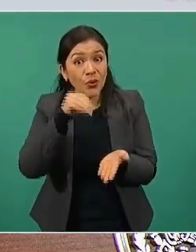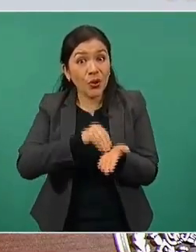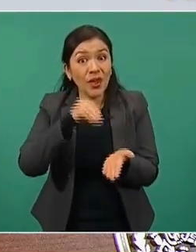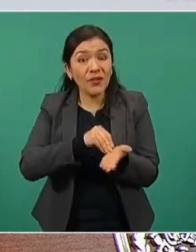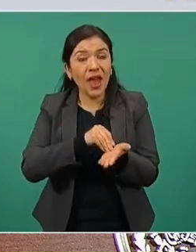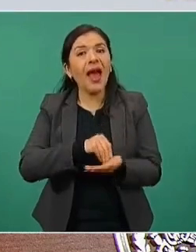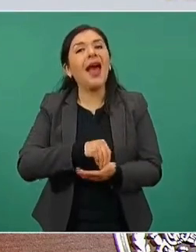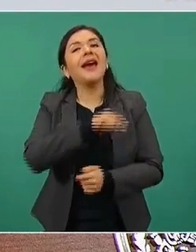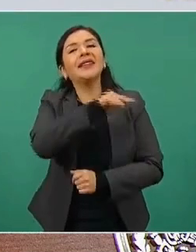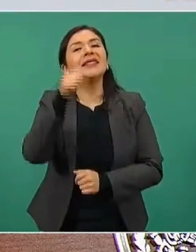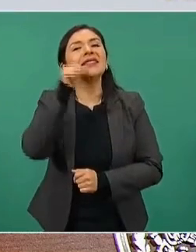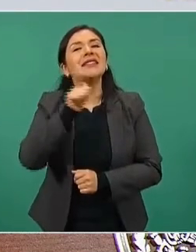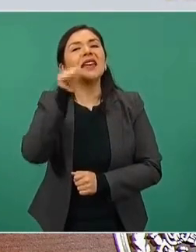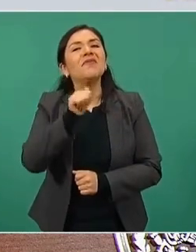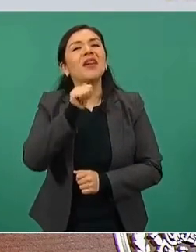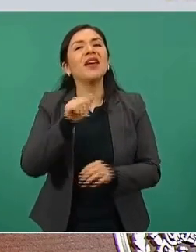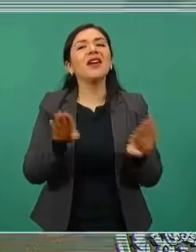ellos